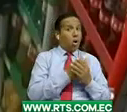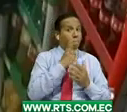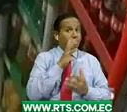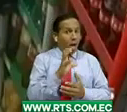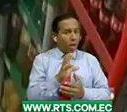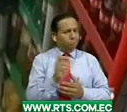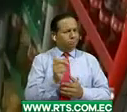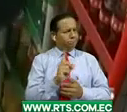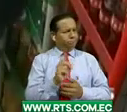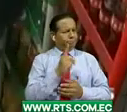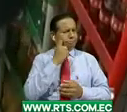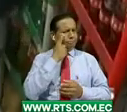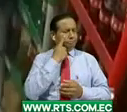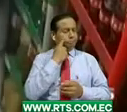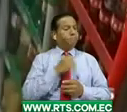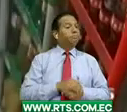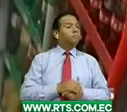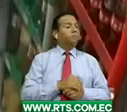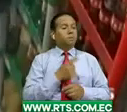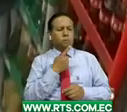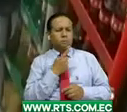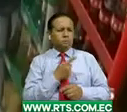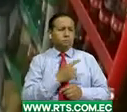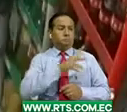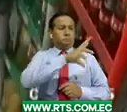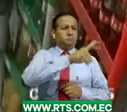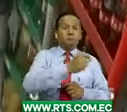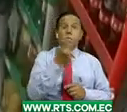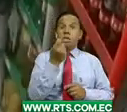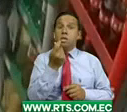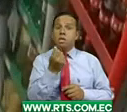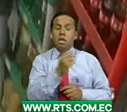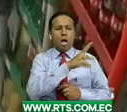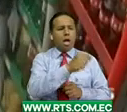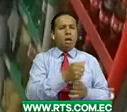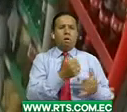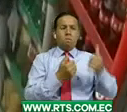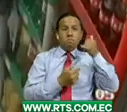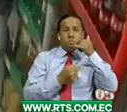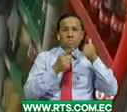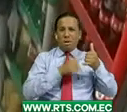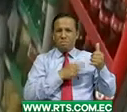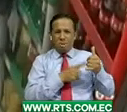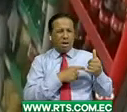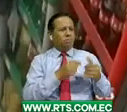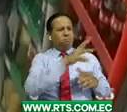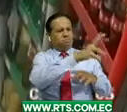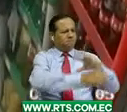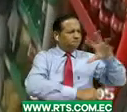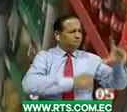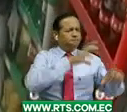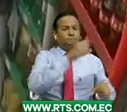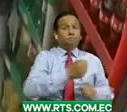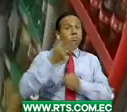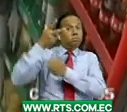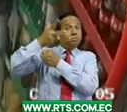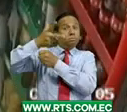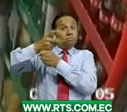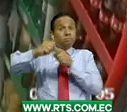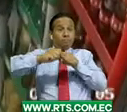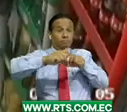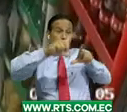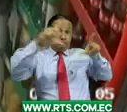desayuno, sino de dinero y celulares que había en el negocio. Un video del local delató el accionar de los dos sospechosos, que